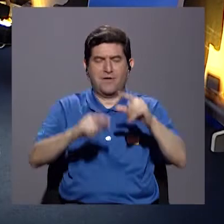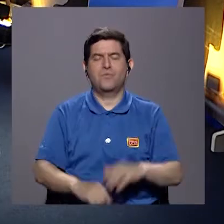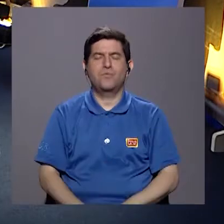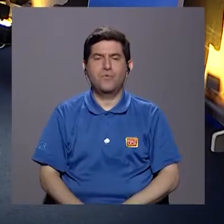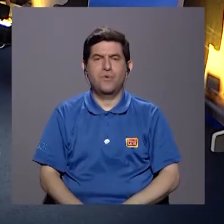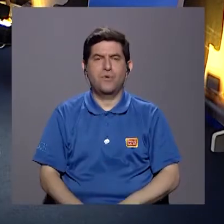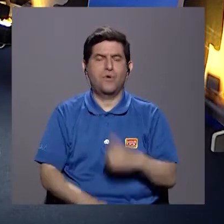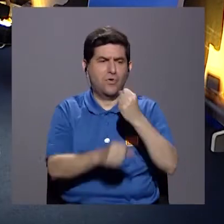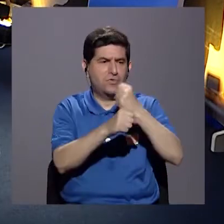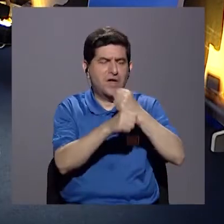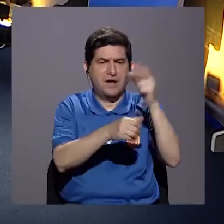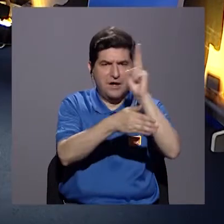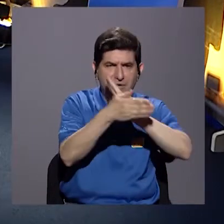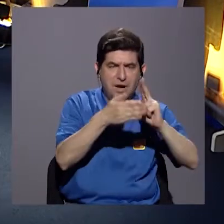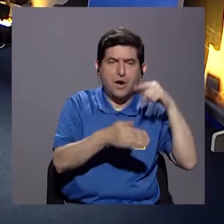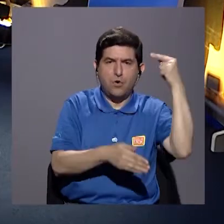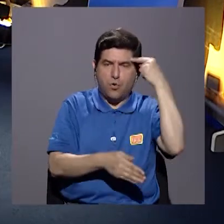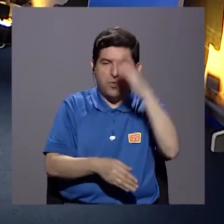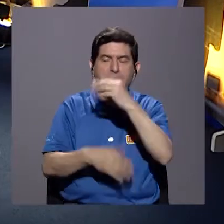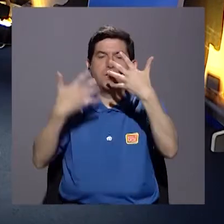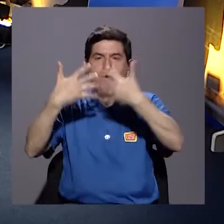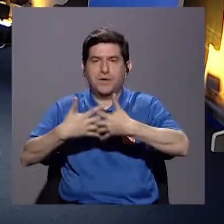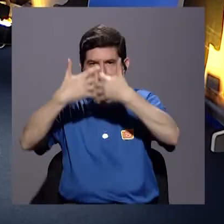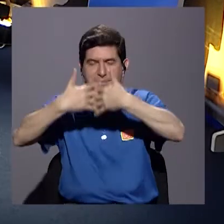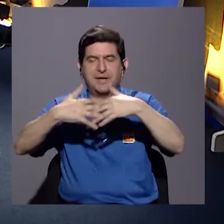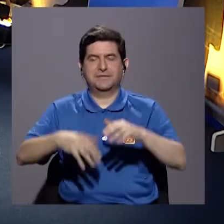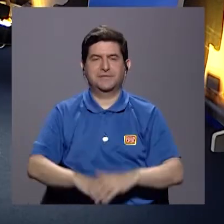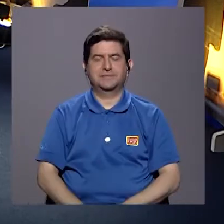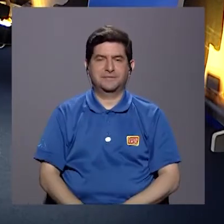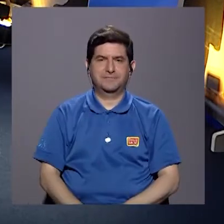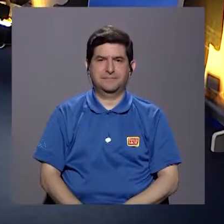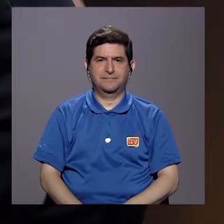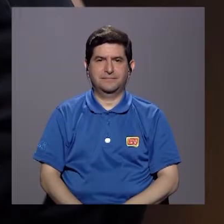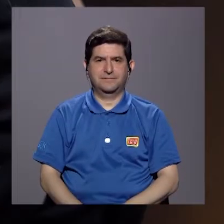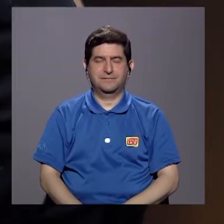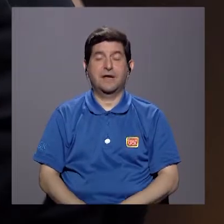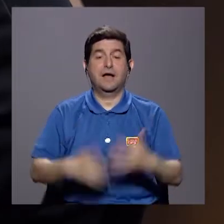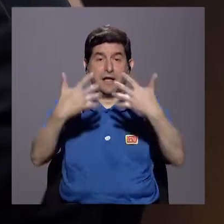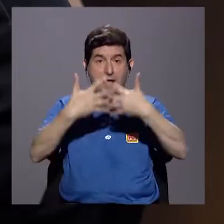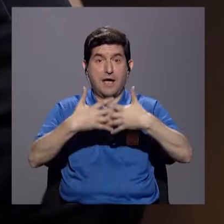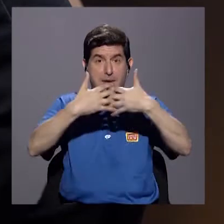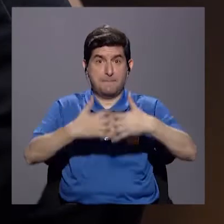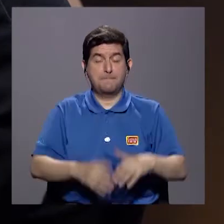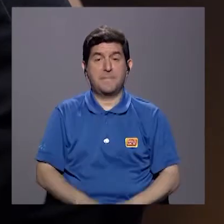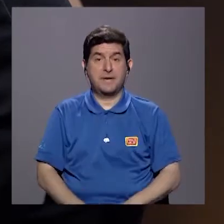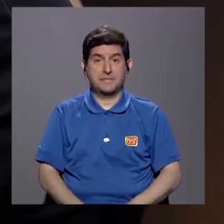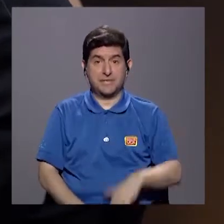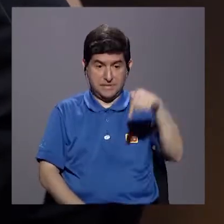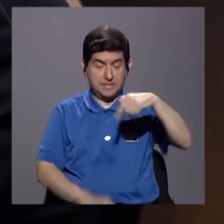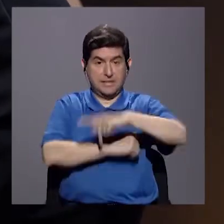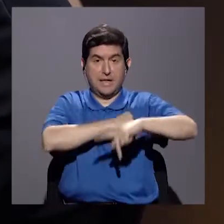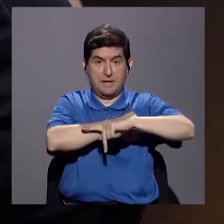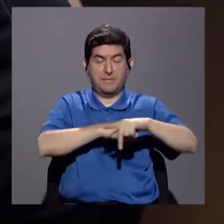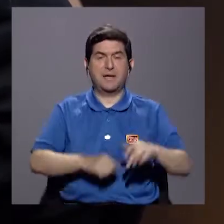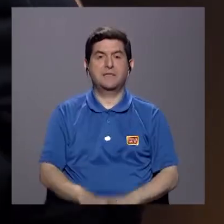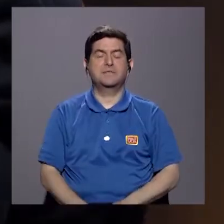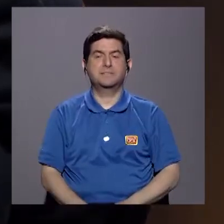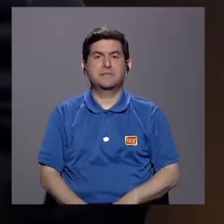triángulo de Sábato, juntar los esfuerzos de la academia, el gobierno y las empresas. Tanto las transnacionales que están viniendo al país como